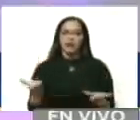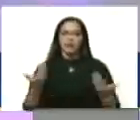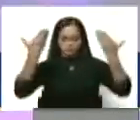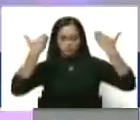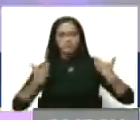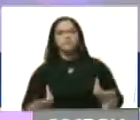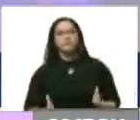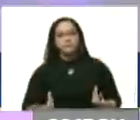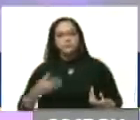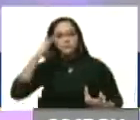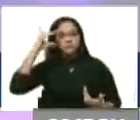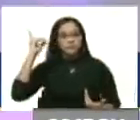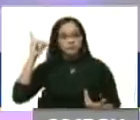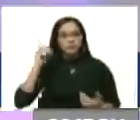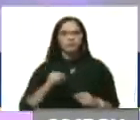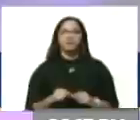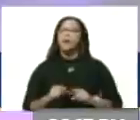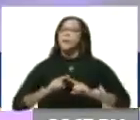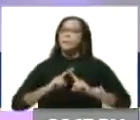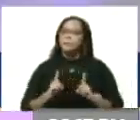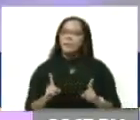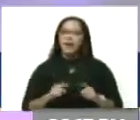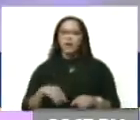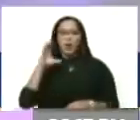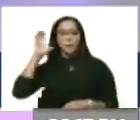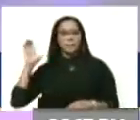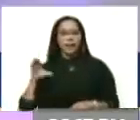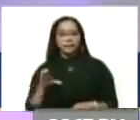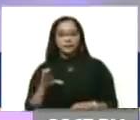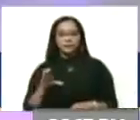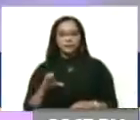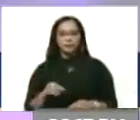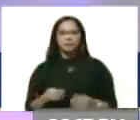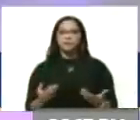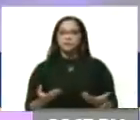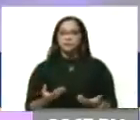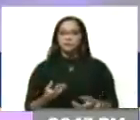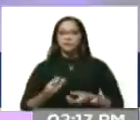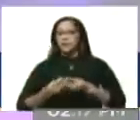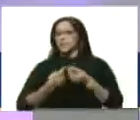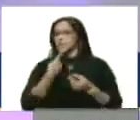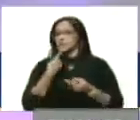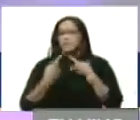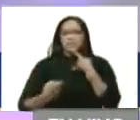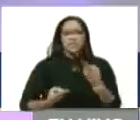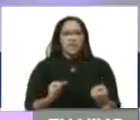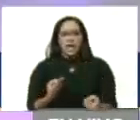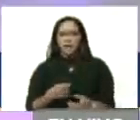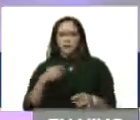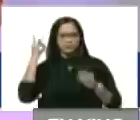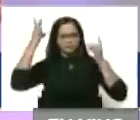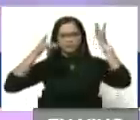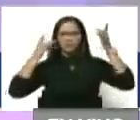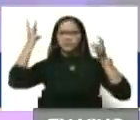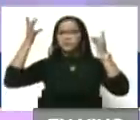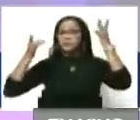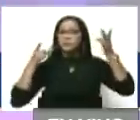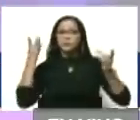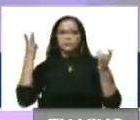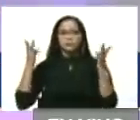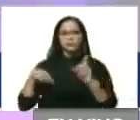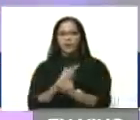persona. Sin embargo, los Países Bajos, aduciendo leguleyismos,